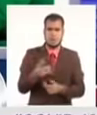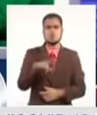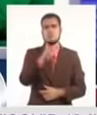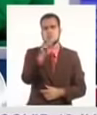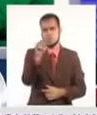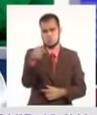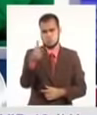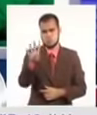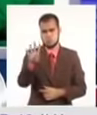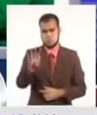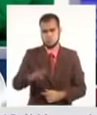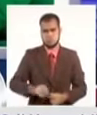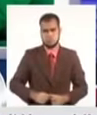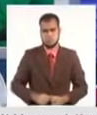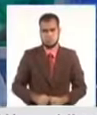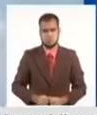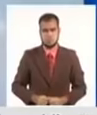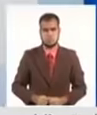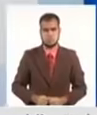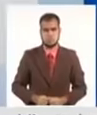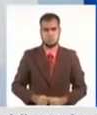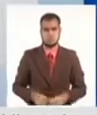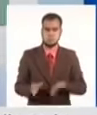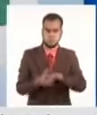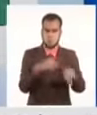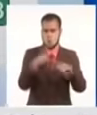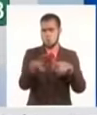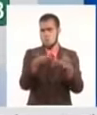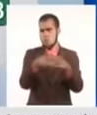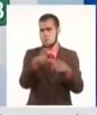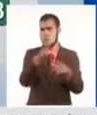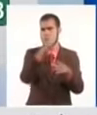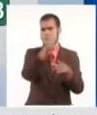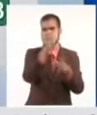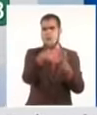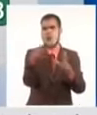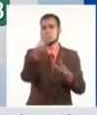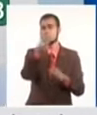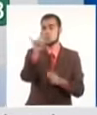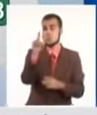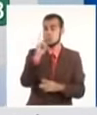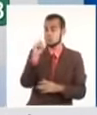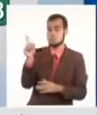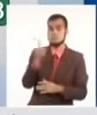91,4%. En el grupo de 20 a 39 años de edad, un total de